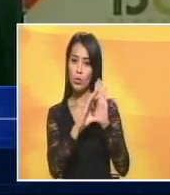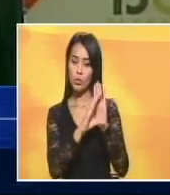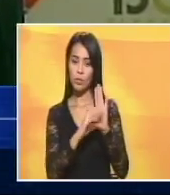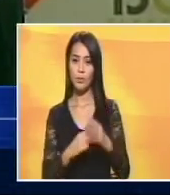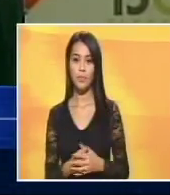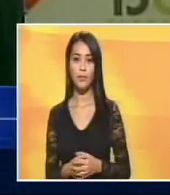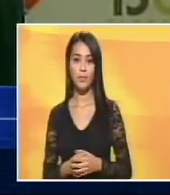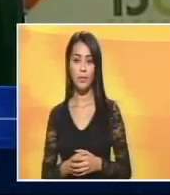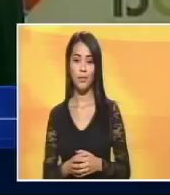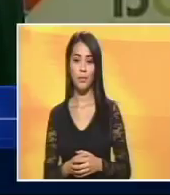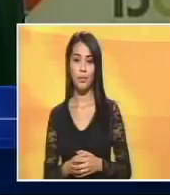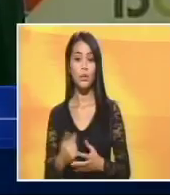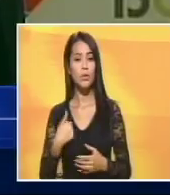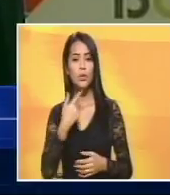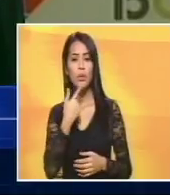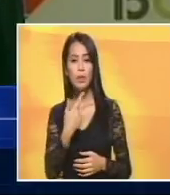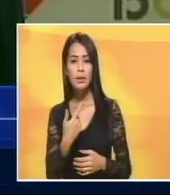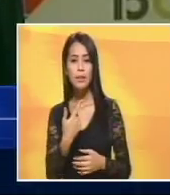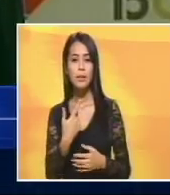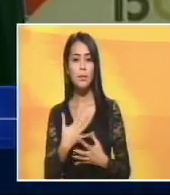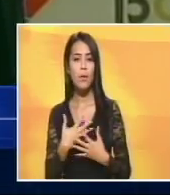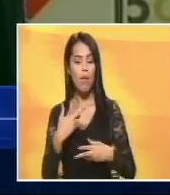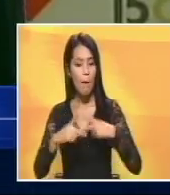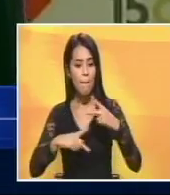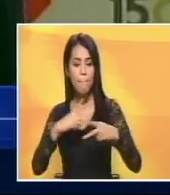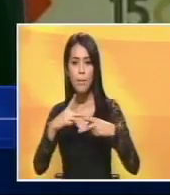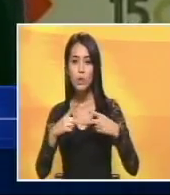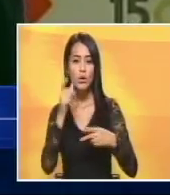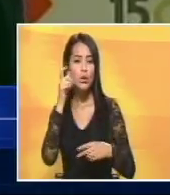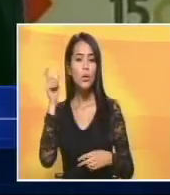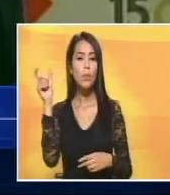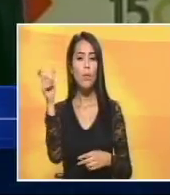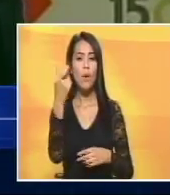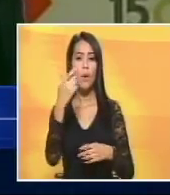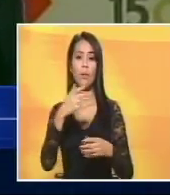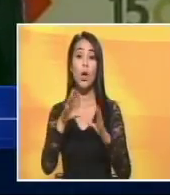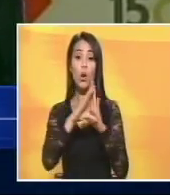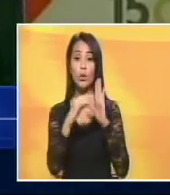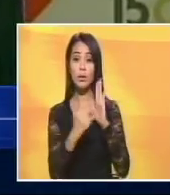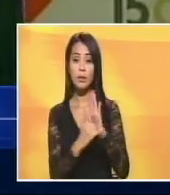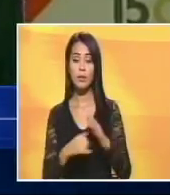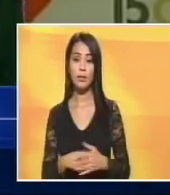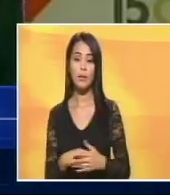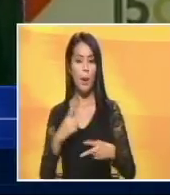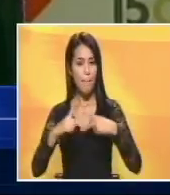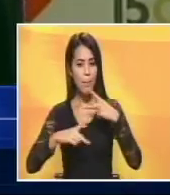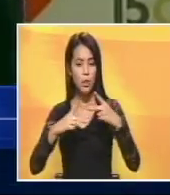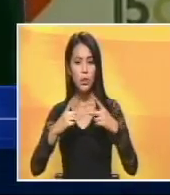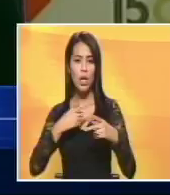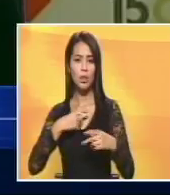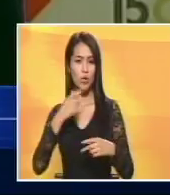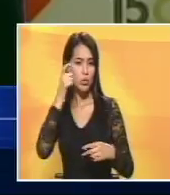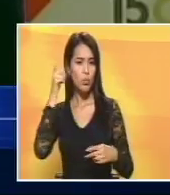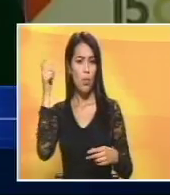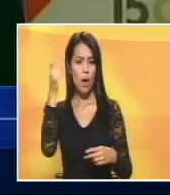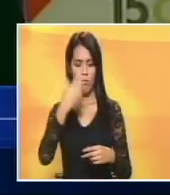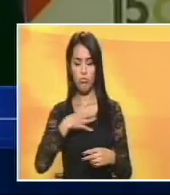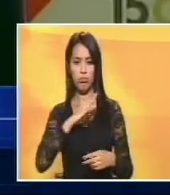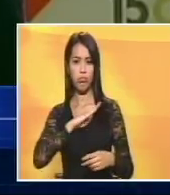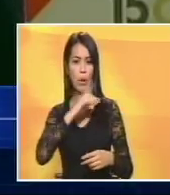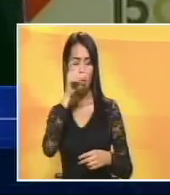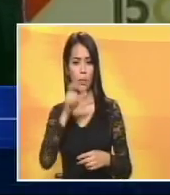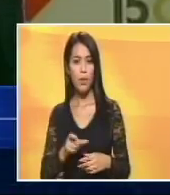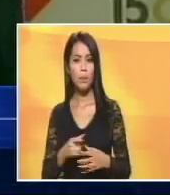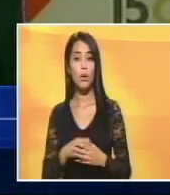Madre. Nosotros decimos desde el proceso popular constituyente, desde el proceso ciudadano constituyente, desde la